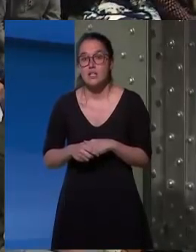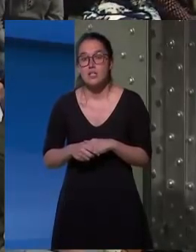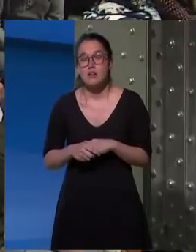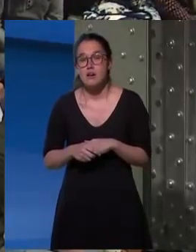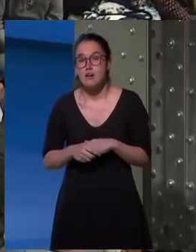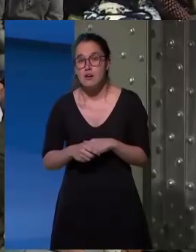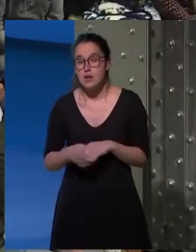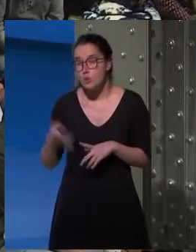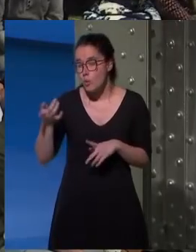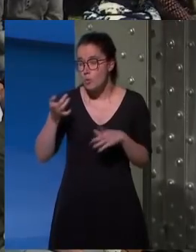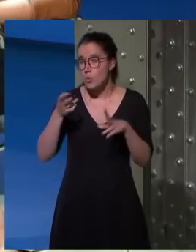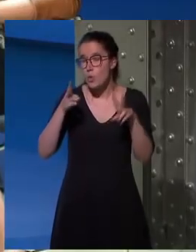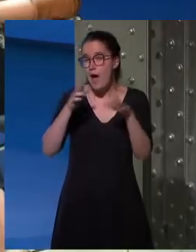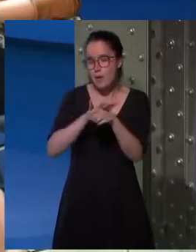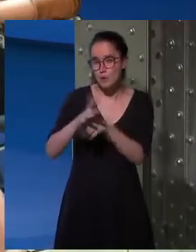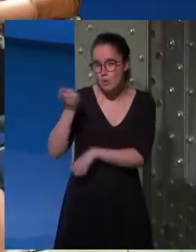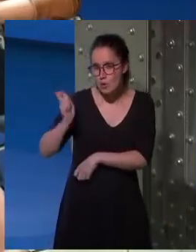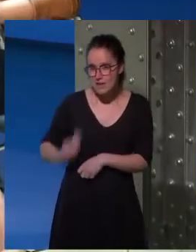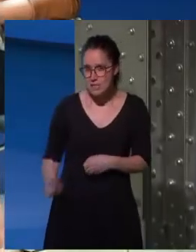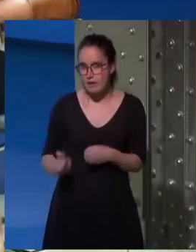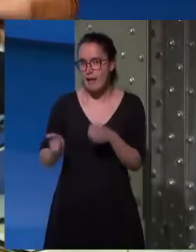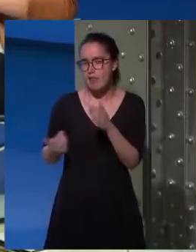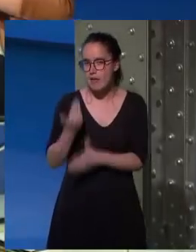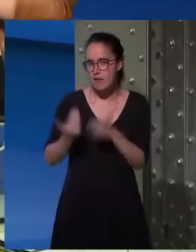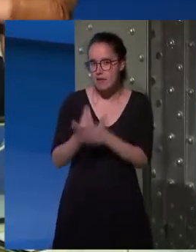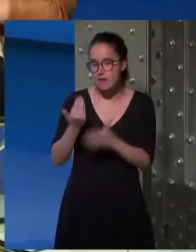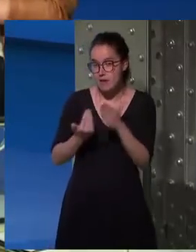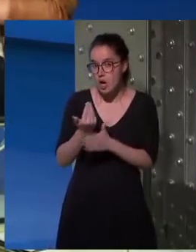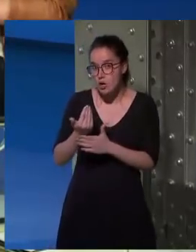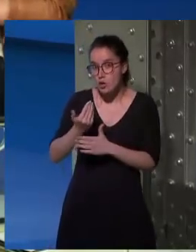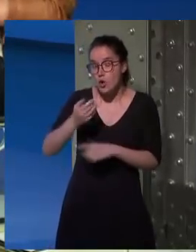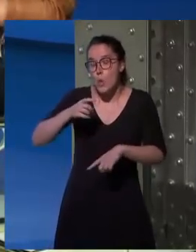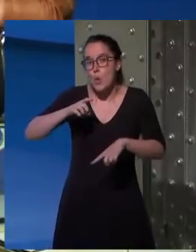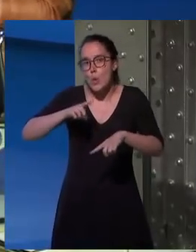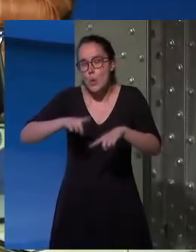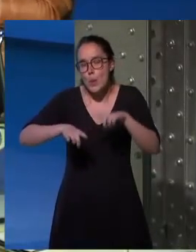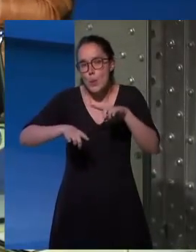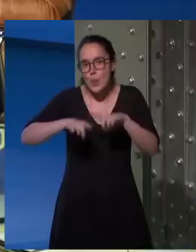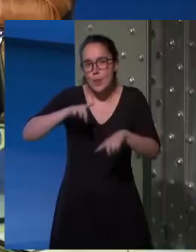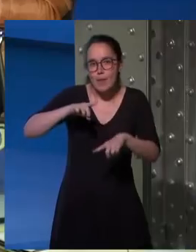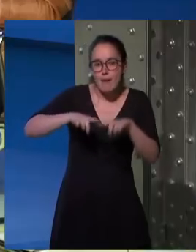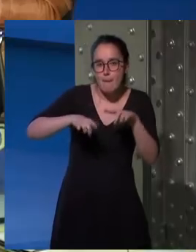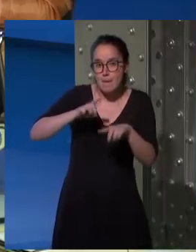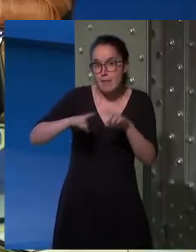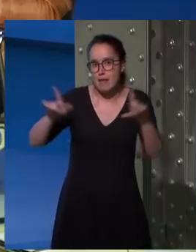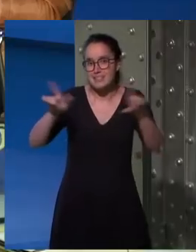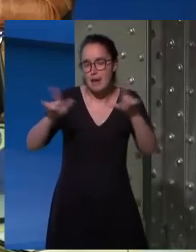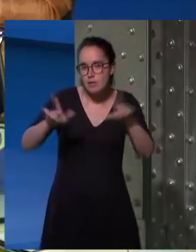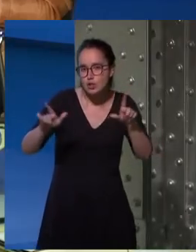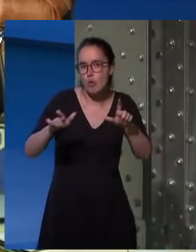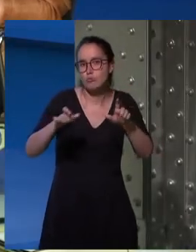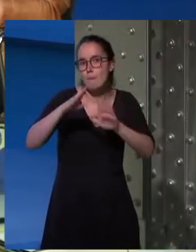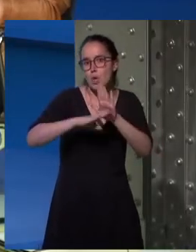Y tú profesionalmente en la práctica diaria depende eso evidentemente de las cadenas y de los canales,